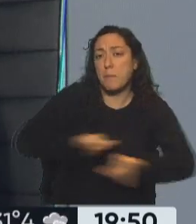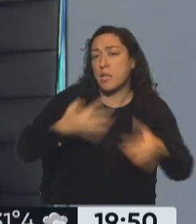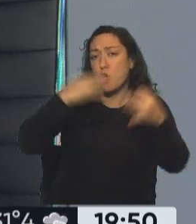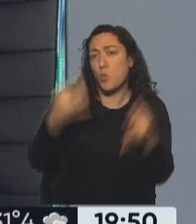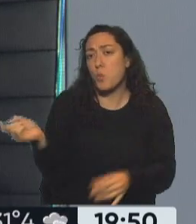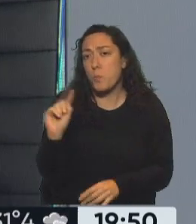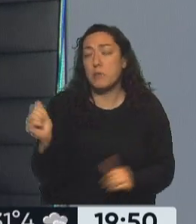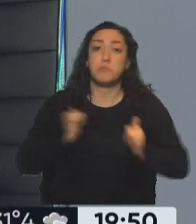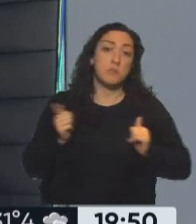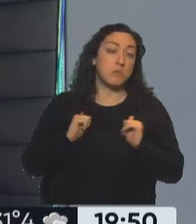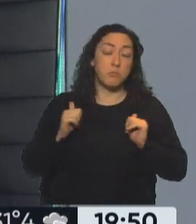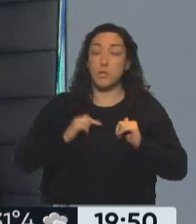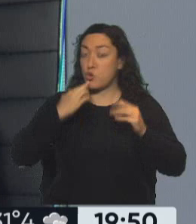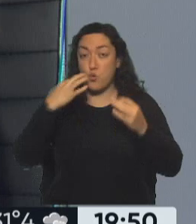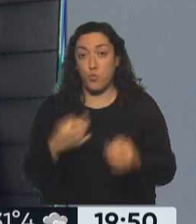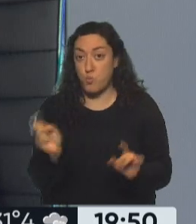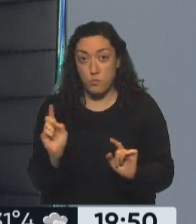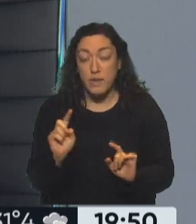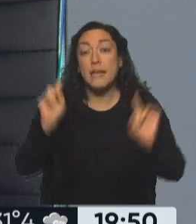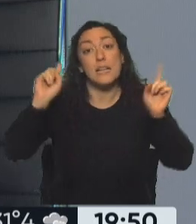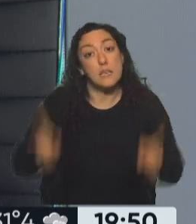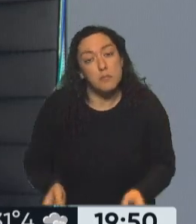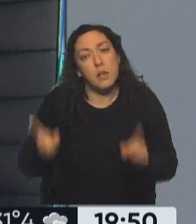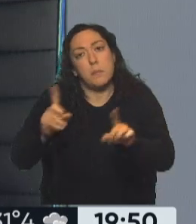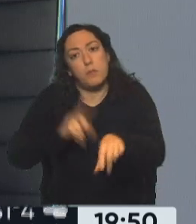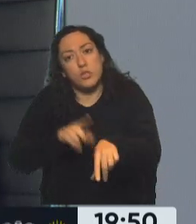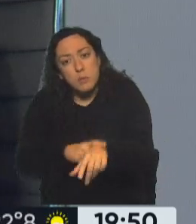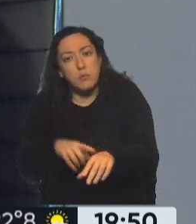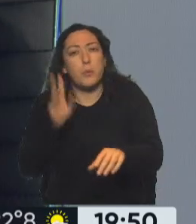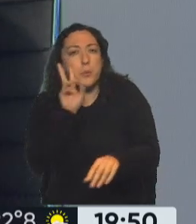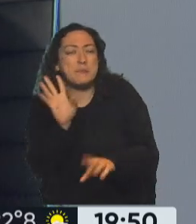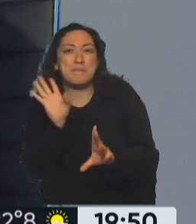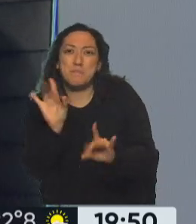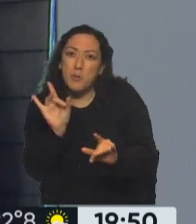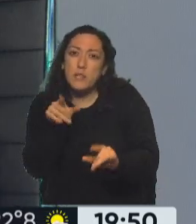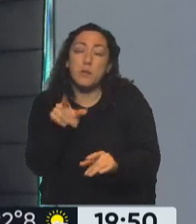con sus expectativas. Y a su vez hay una dimensión que, por más que a mí me cueste verlo,